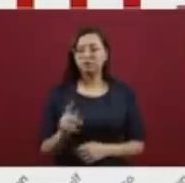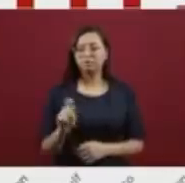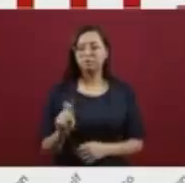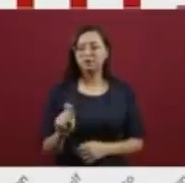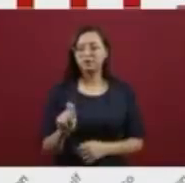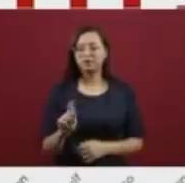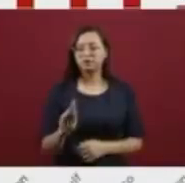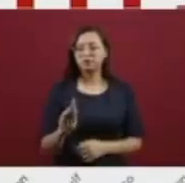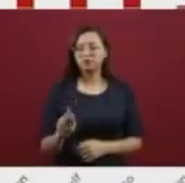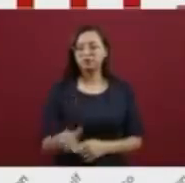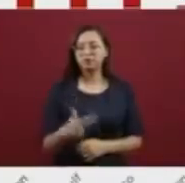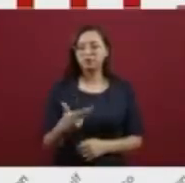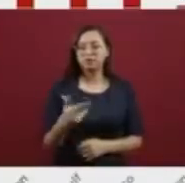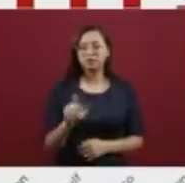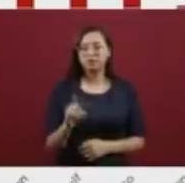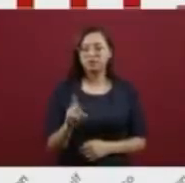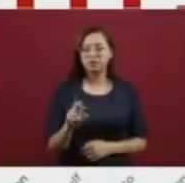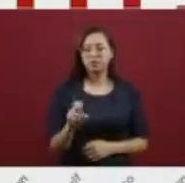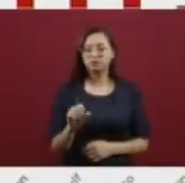20.97, Hidrocina